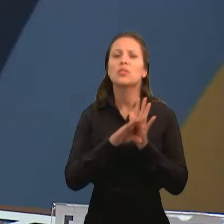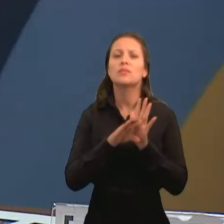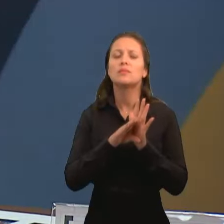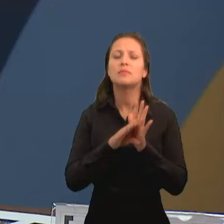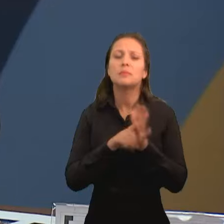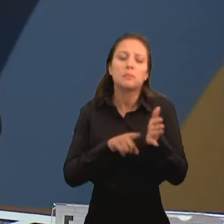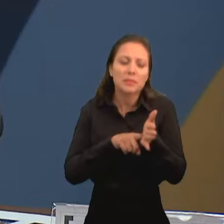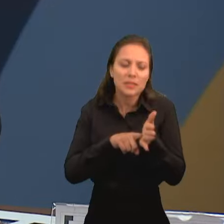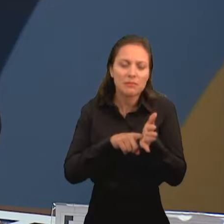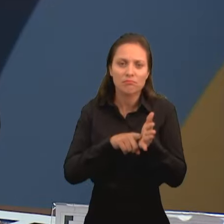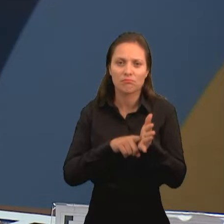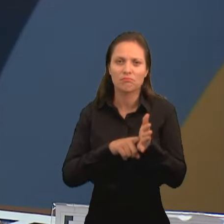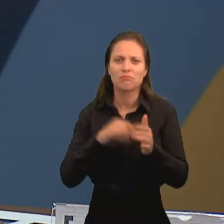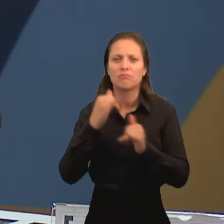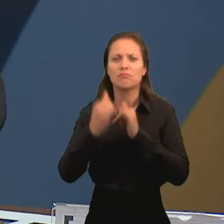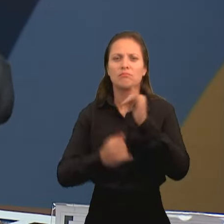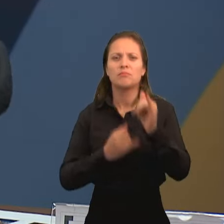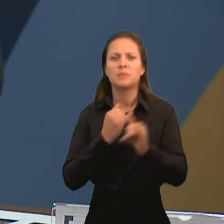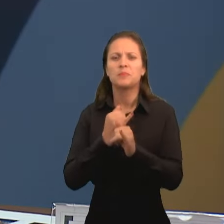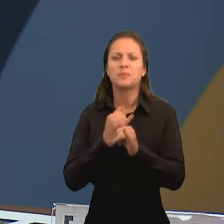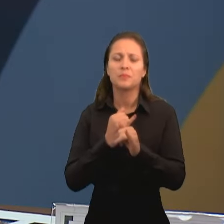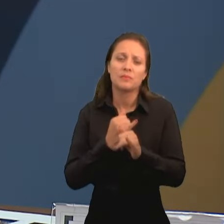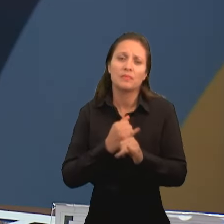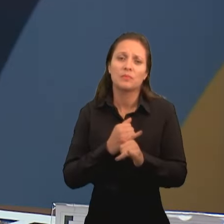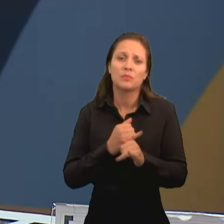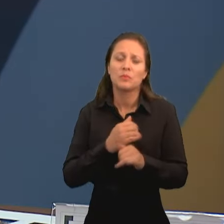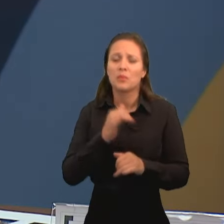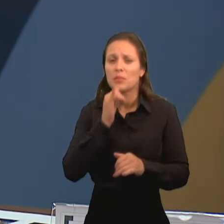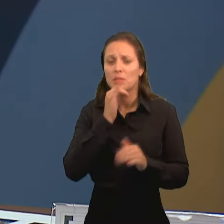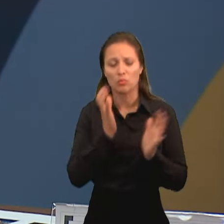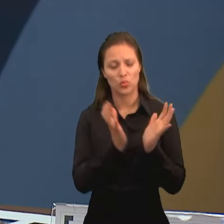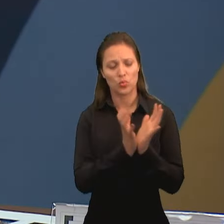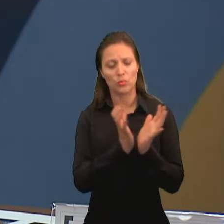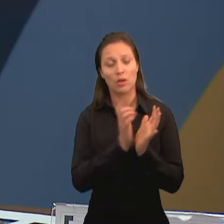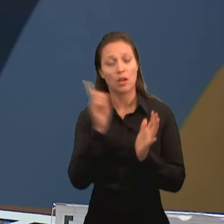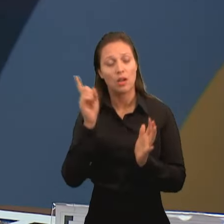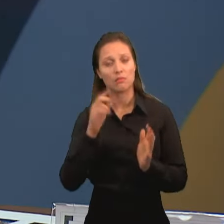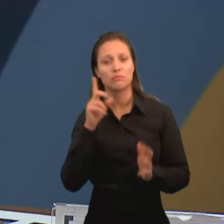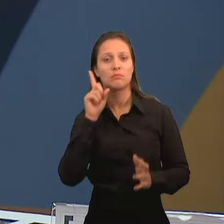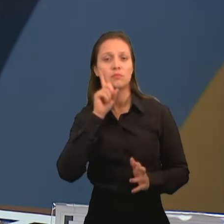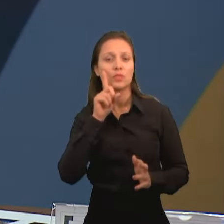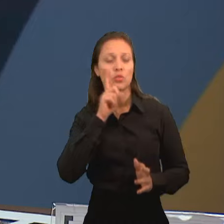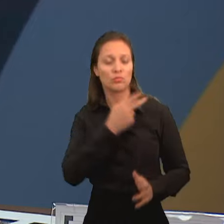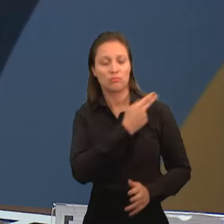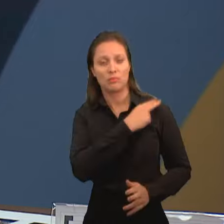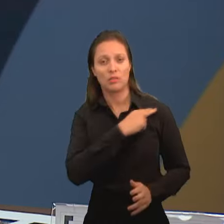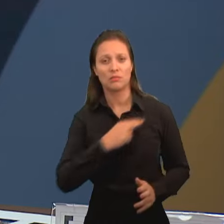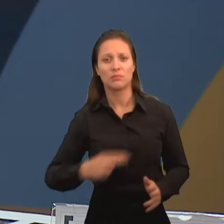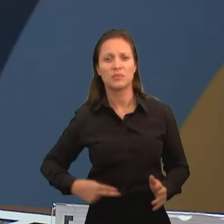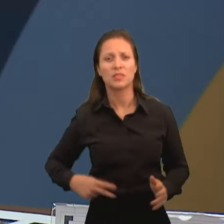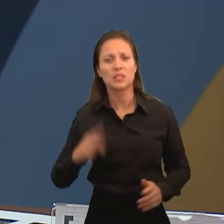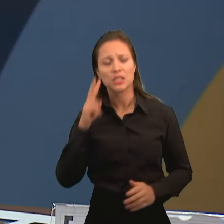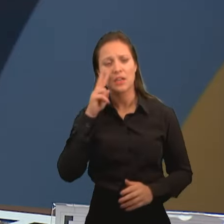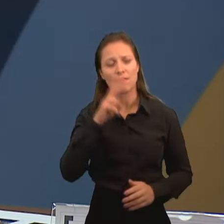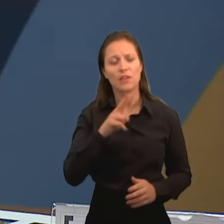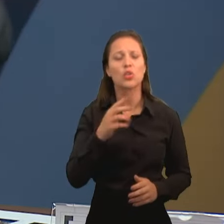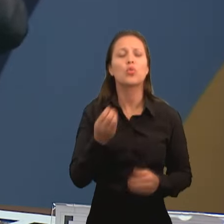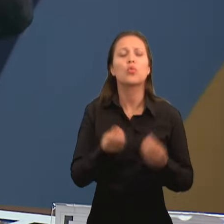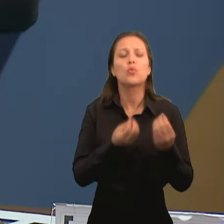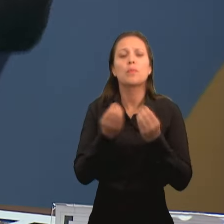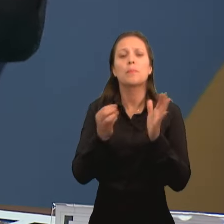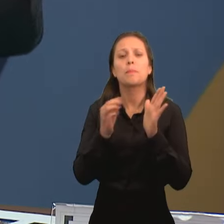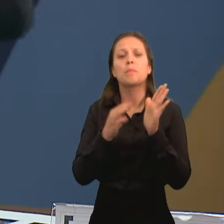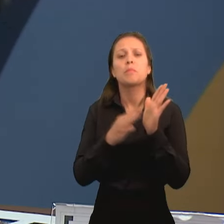de códigos online que hace que la investigación pueda ser reproducible. Con mi grupo tenemos un nuevo modelo, cuando tenemos un